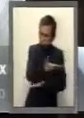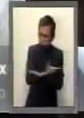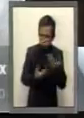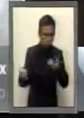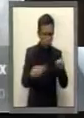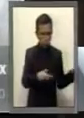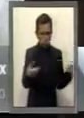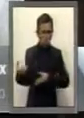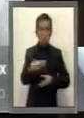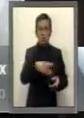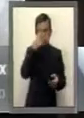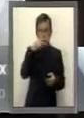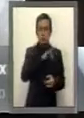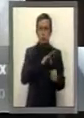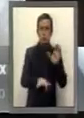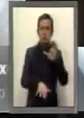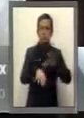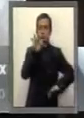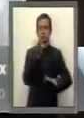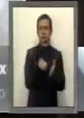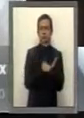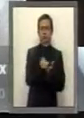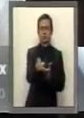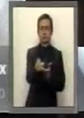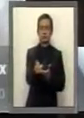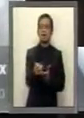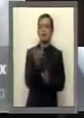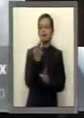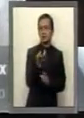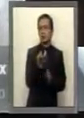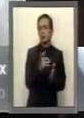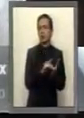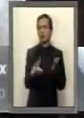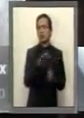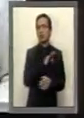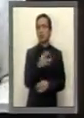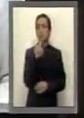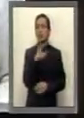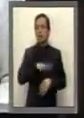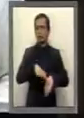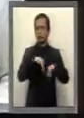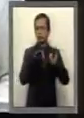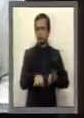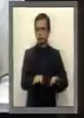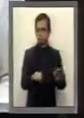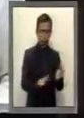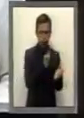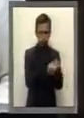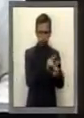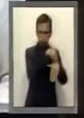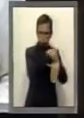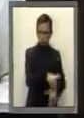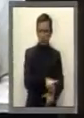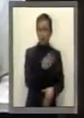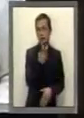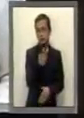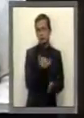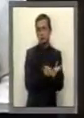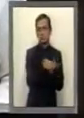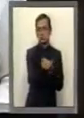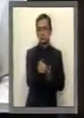cualquier proceso deliberativo favorecen la legitimidad de las decisiones, robusteciendo